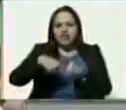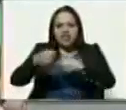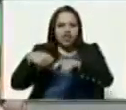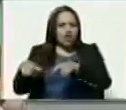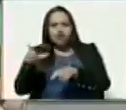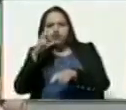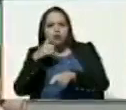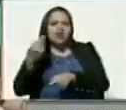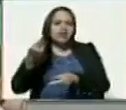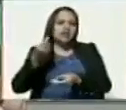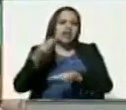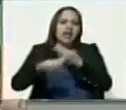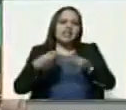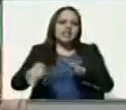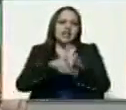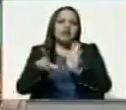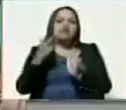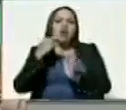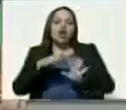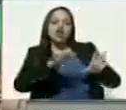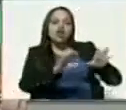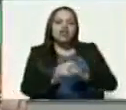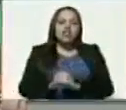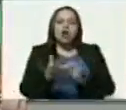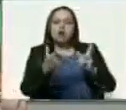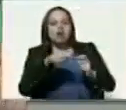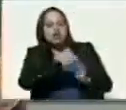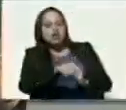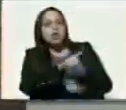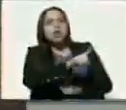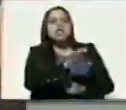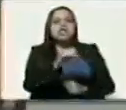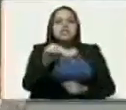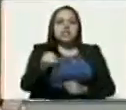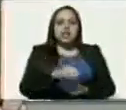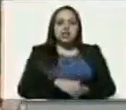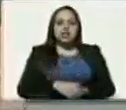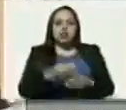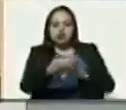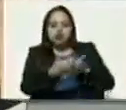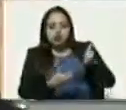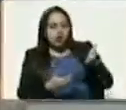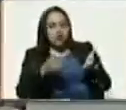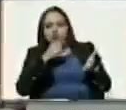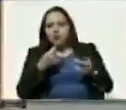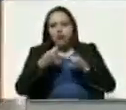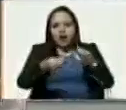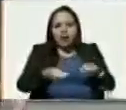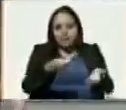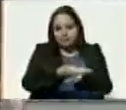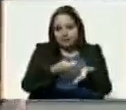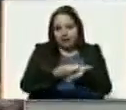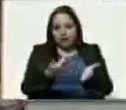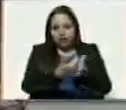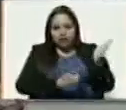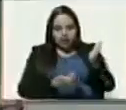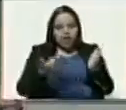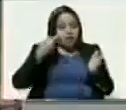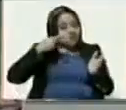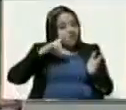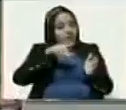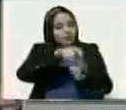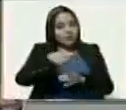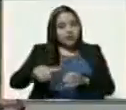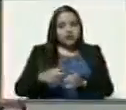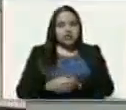bueno, un producto que vale 90, bueno, sí, ¿cuánto sale eso? 100. Pero no te doy factura para que no te cobre. ¿Tú sabes que es la trampa criolla, no? Si